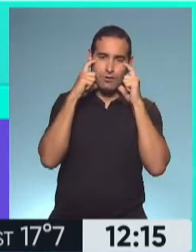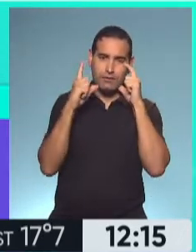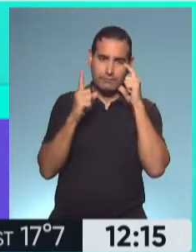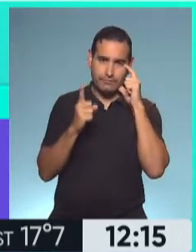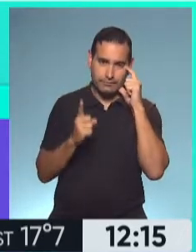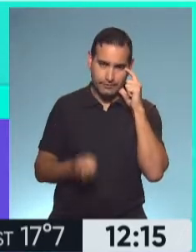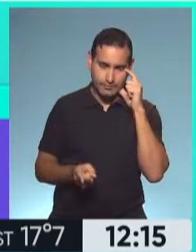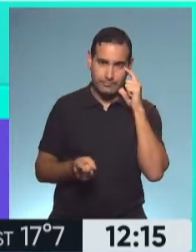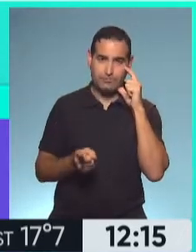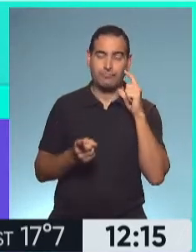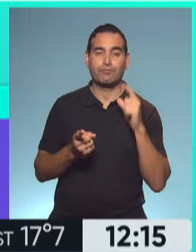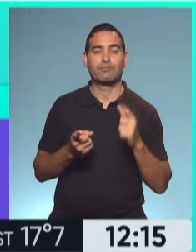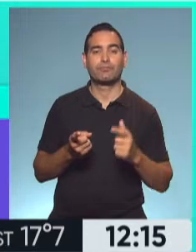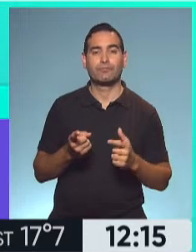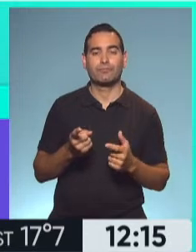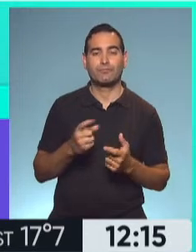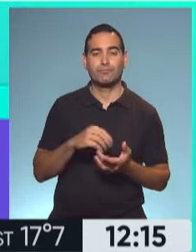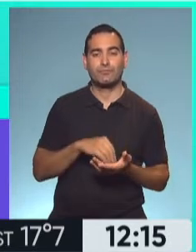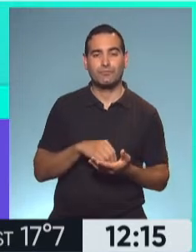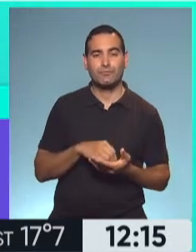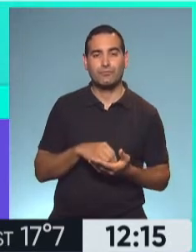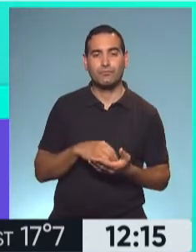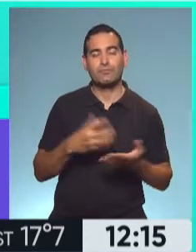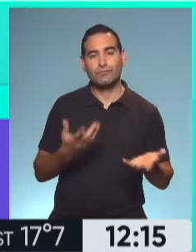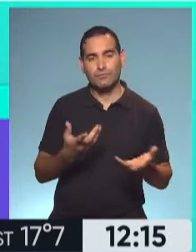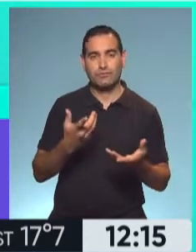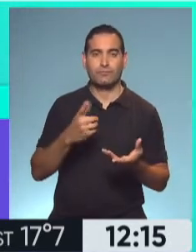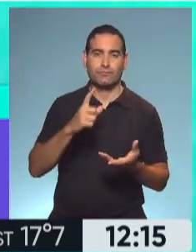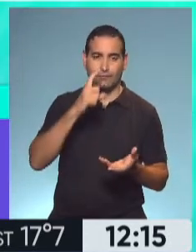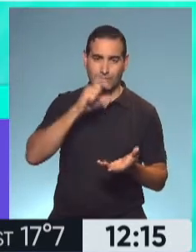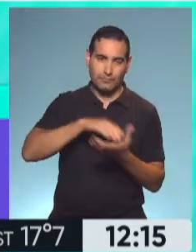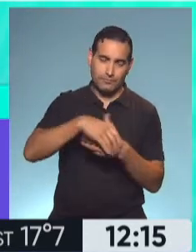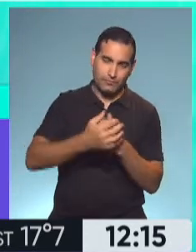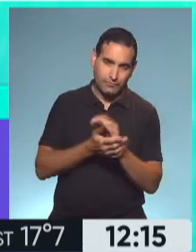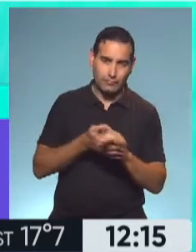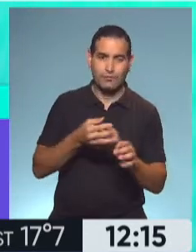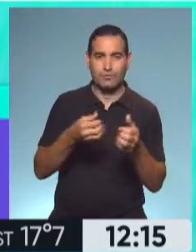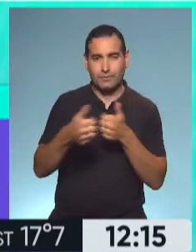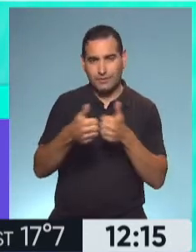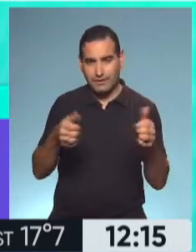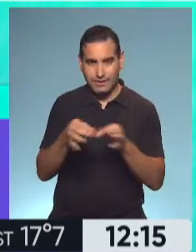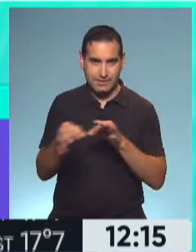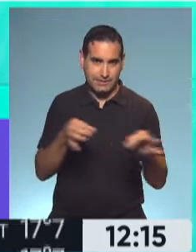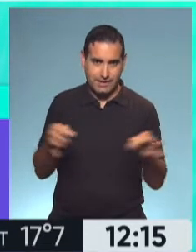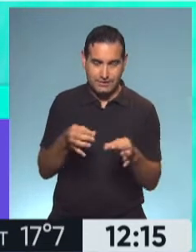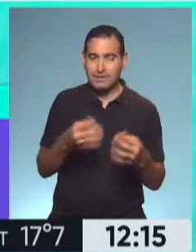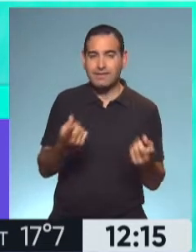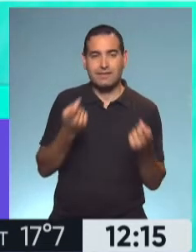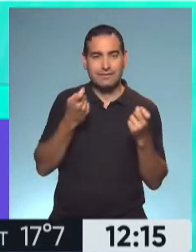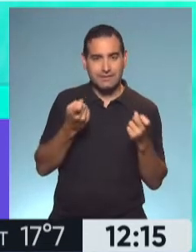colocado, utilizando, por supuesto, las medidas de higiene que ya conocemos y la distancia entre personas.